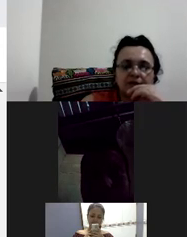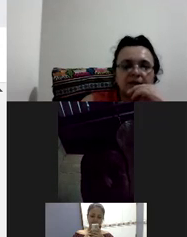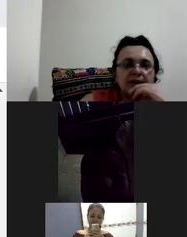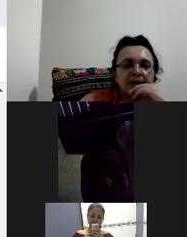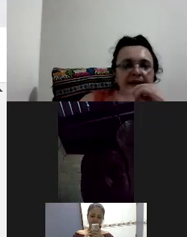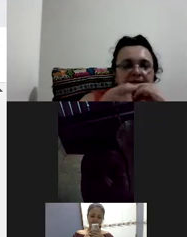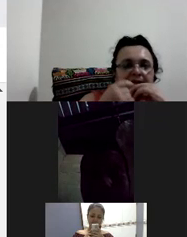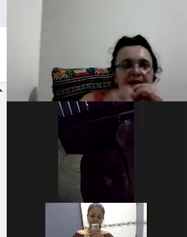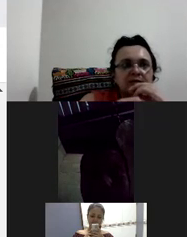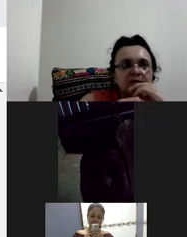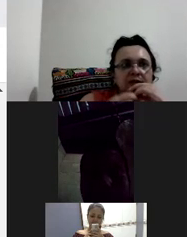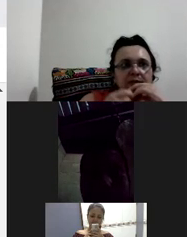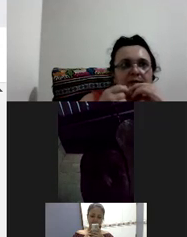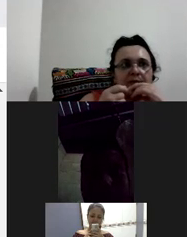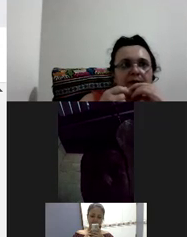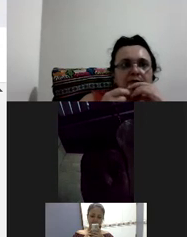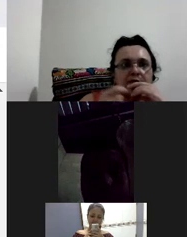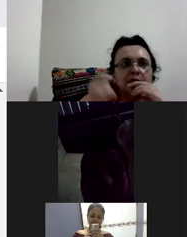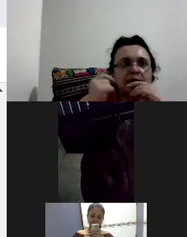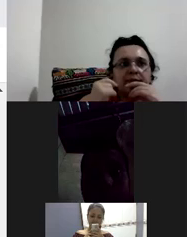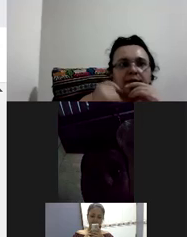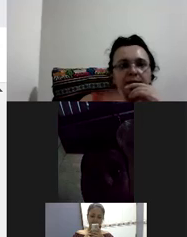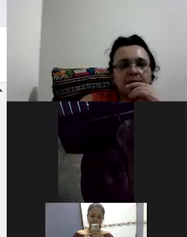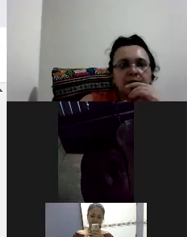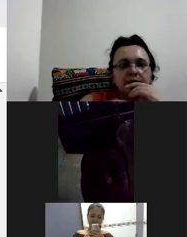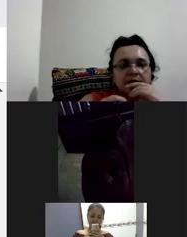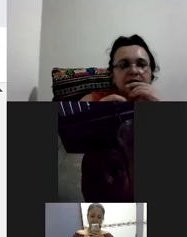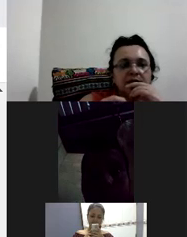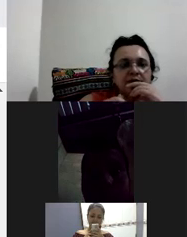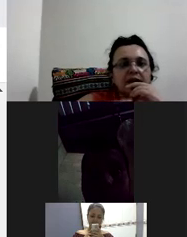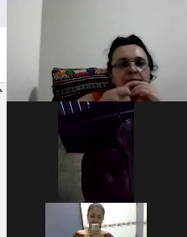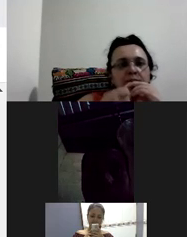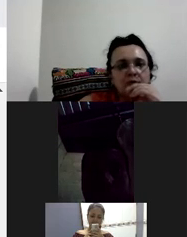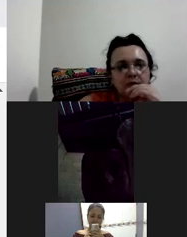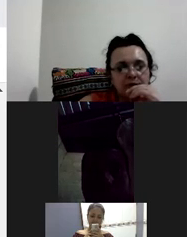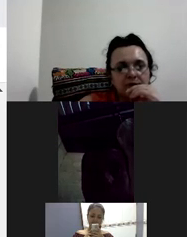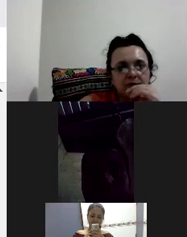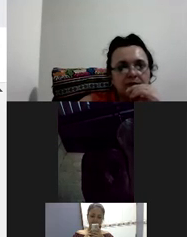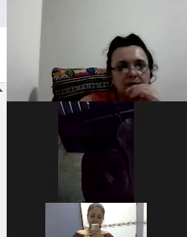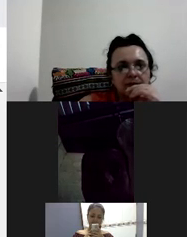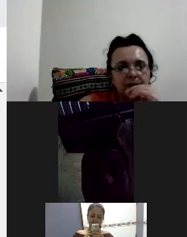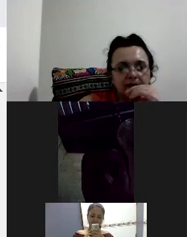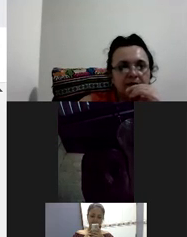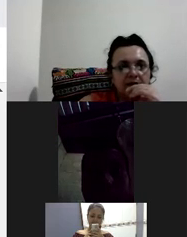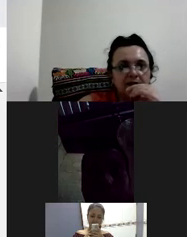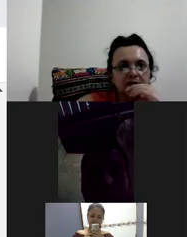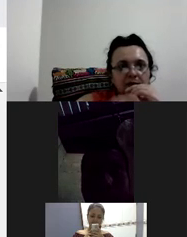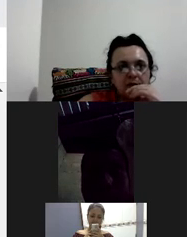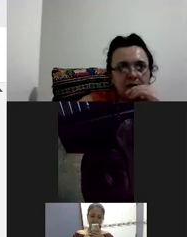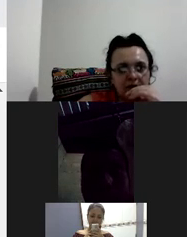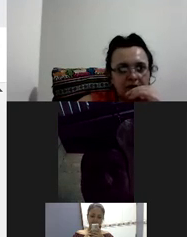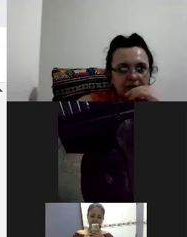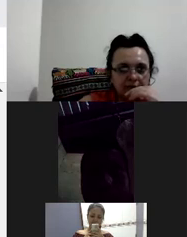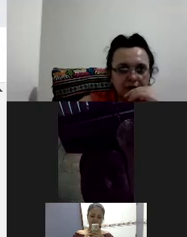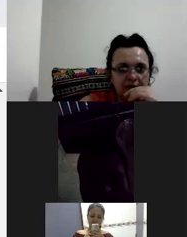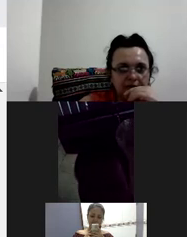bonito. En este caso lo estamos ocupando como un adverbio, que significa muy, ¿verdad? Entonces,